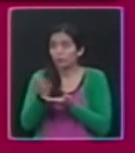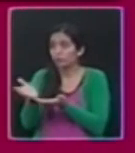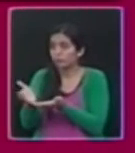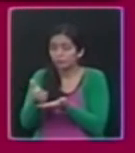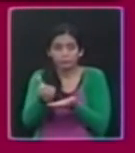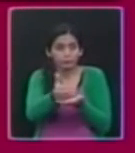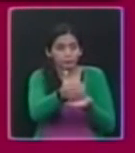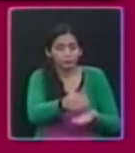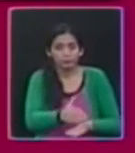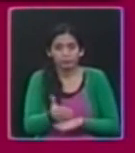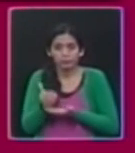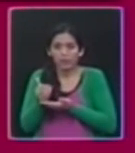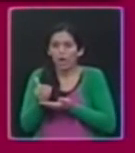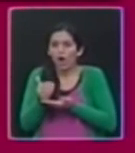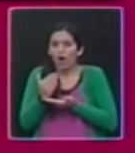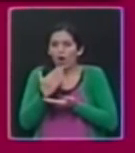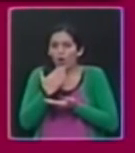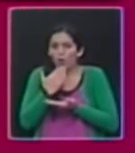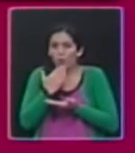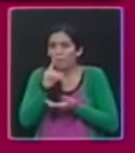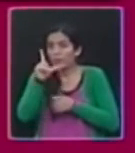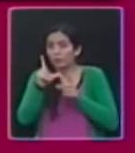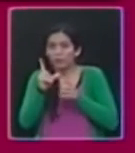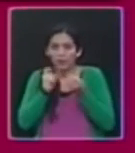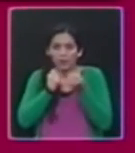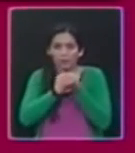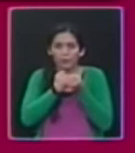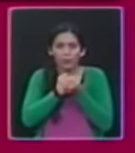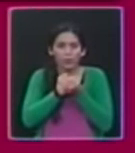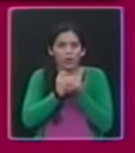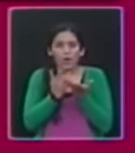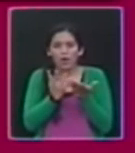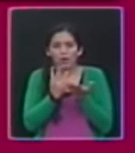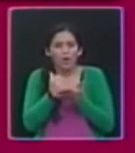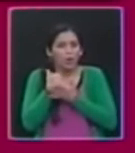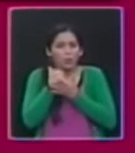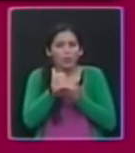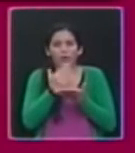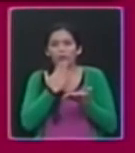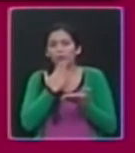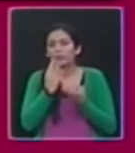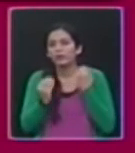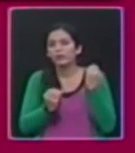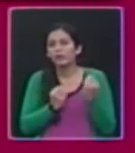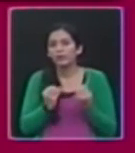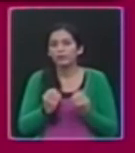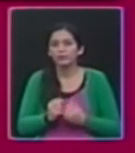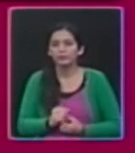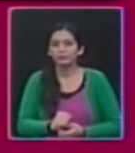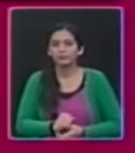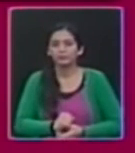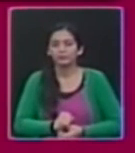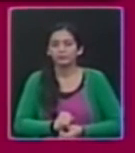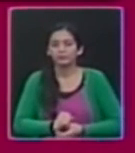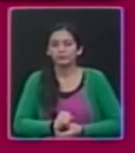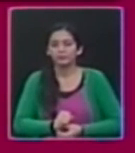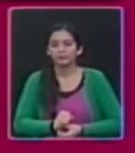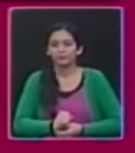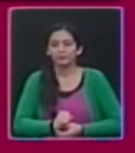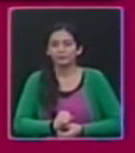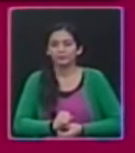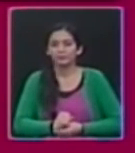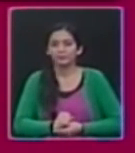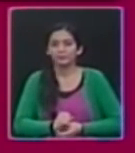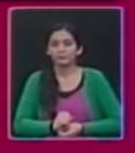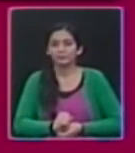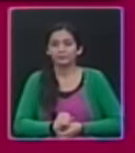en participar pueden también obtener mayor información, sí, colaborar. Sí, esa, exactamente. Nosotros, bueno, ya